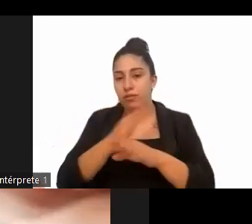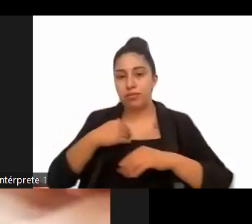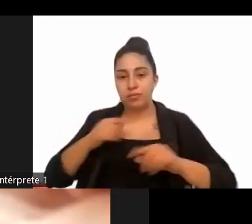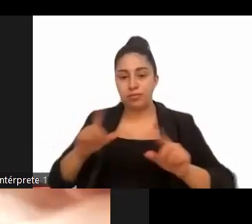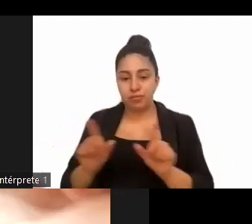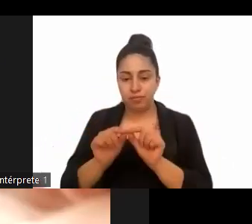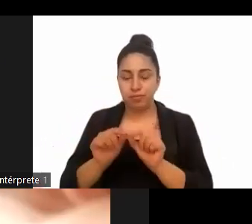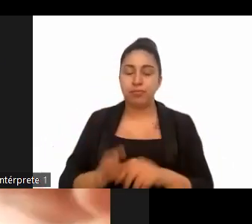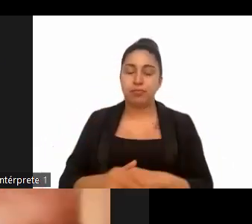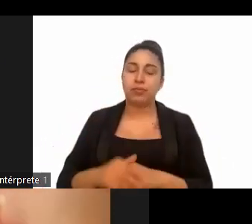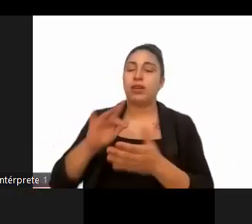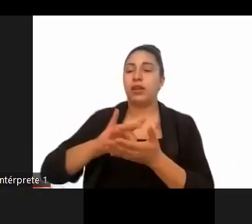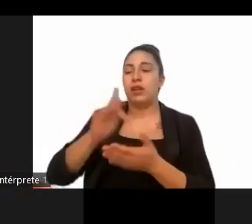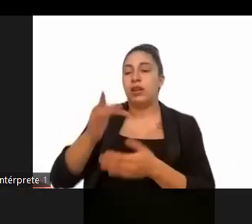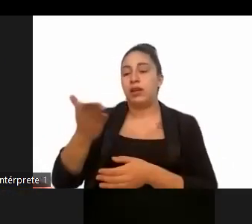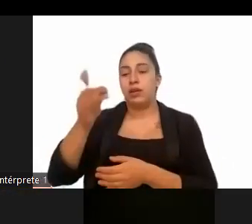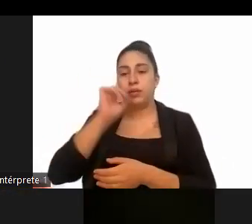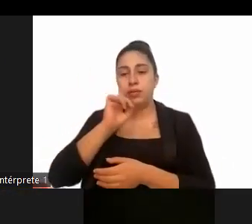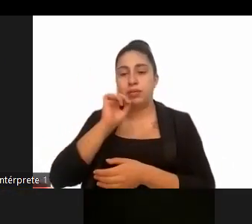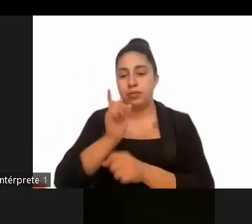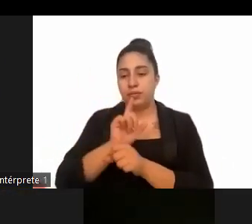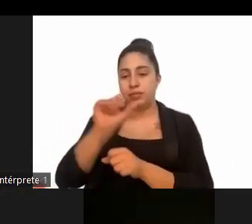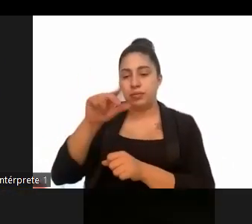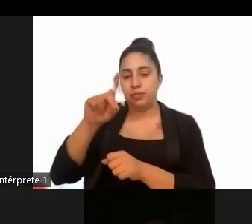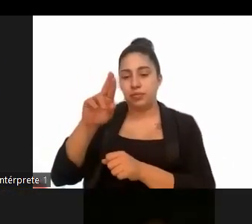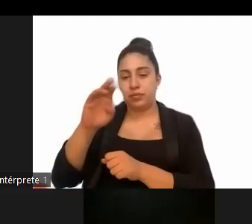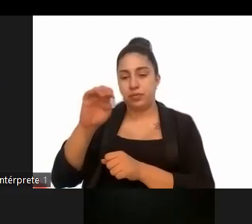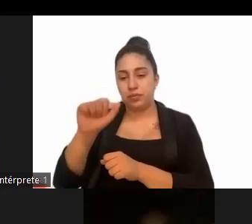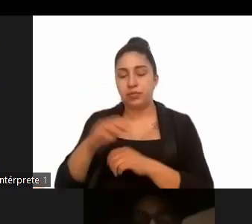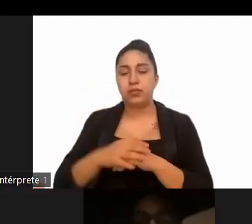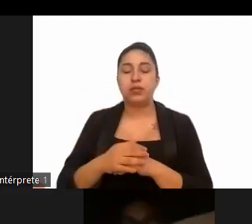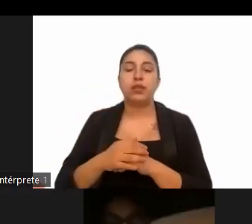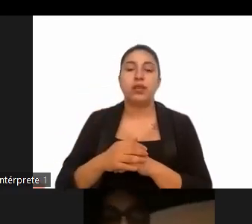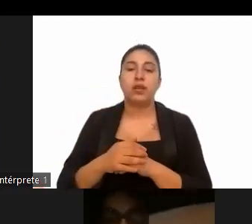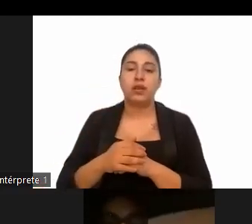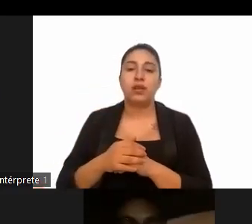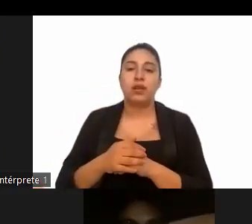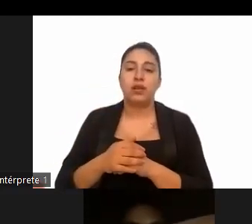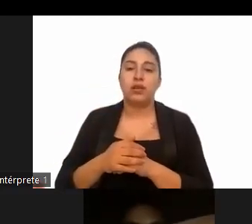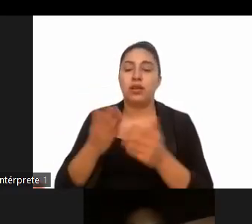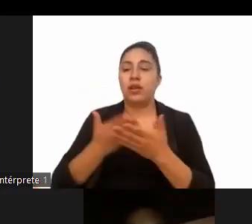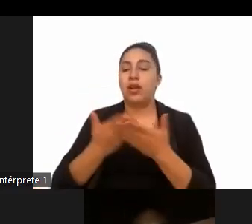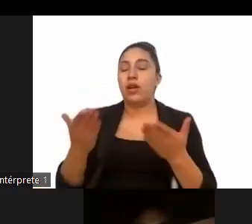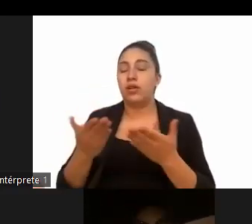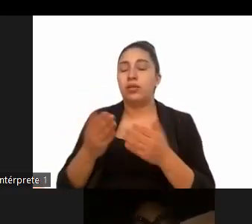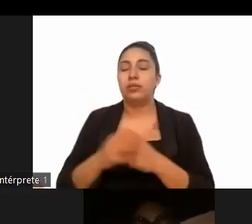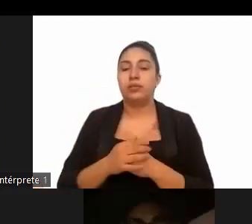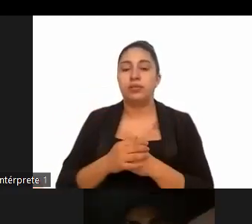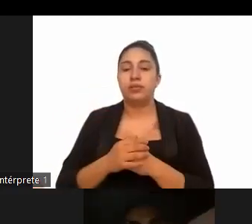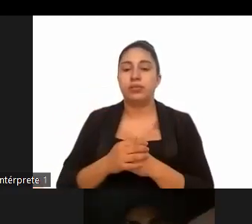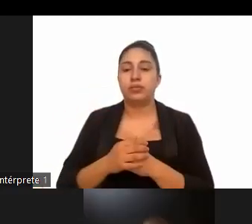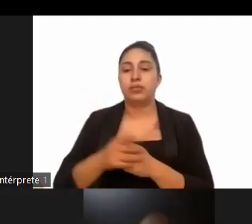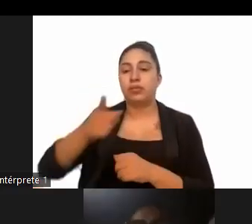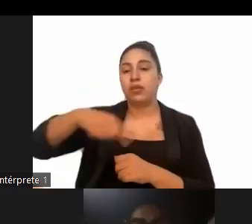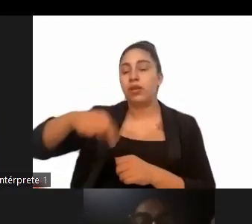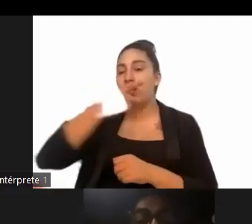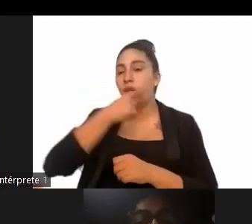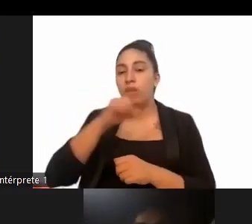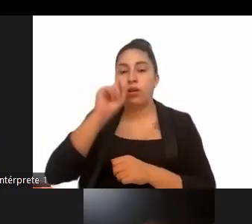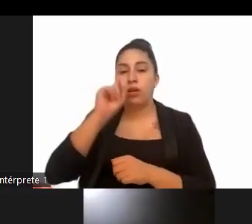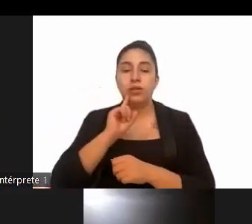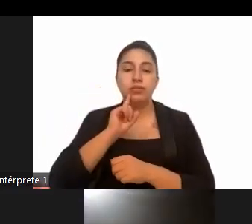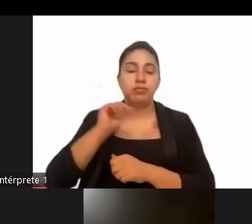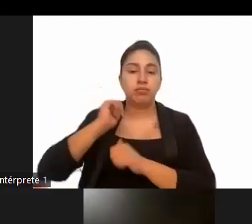Gracias, licenciada Andrea Alvarado. En ese sentido, se concede el uso de la palabra a las personas titulares de las